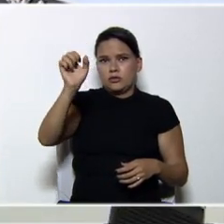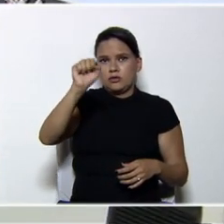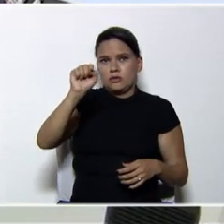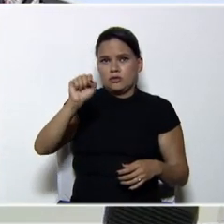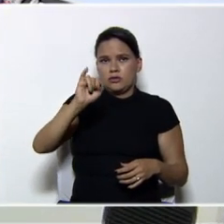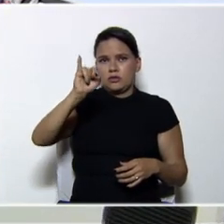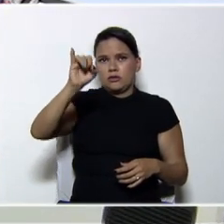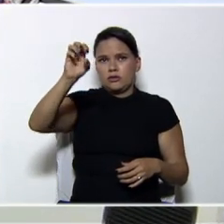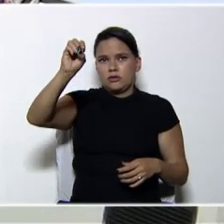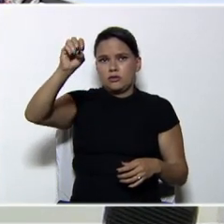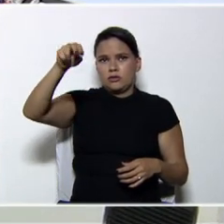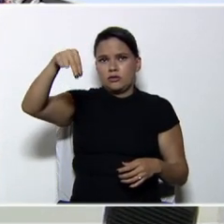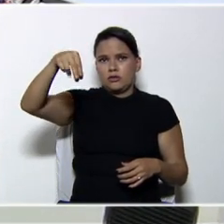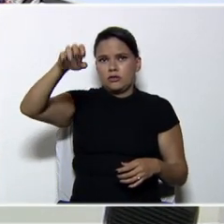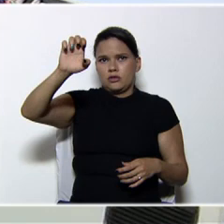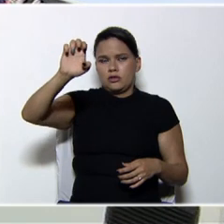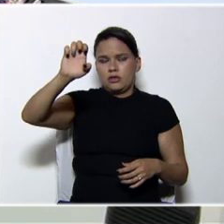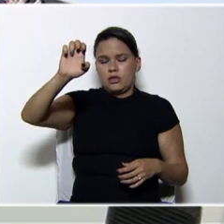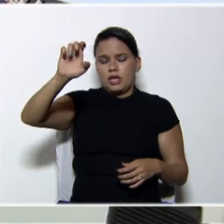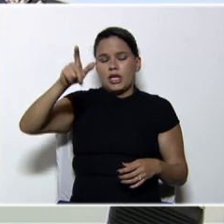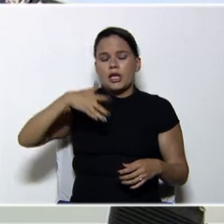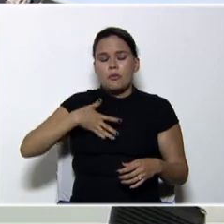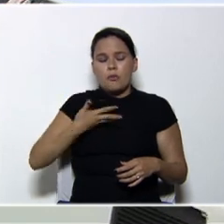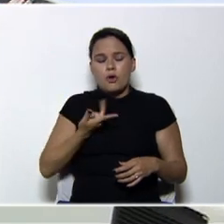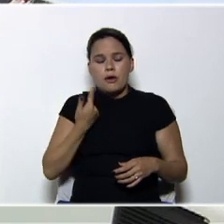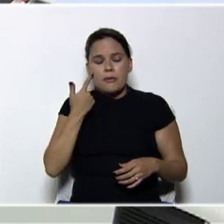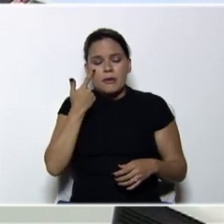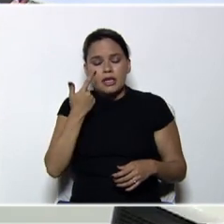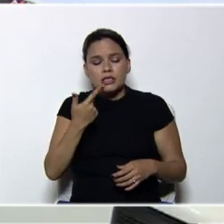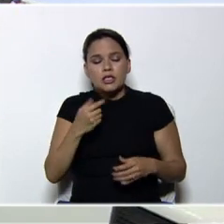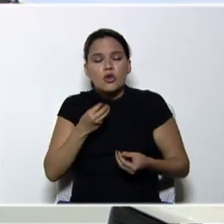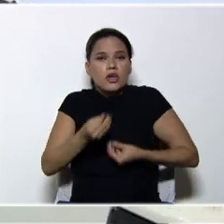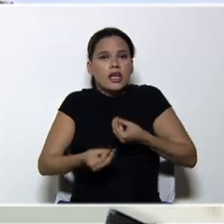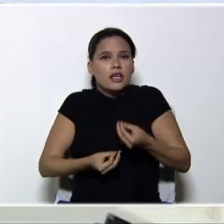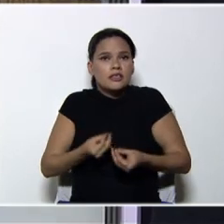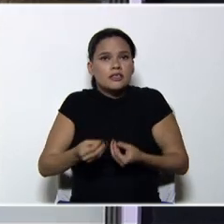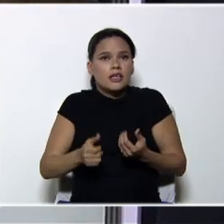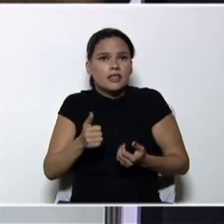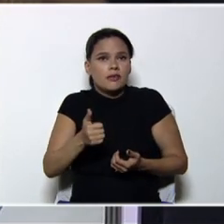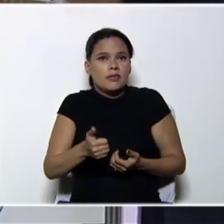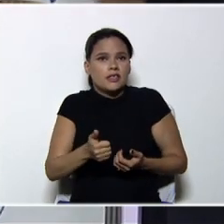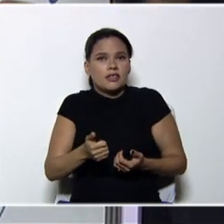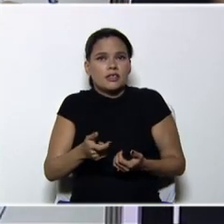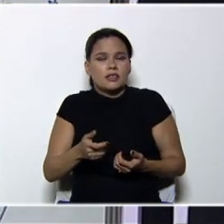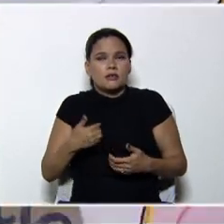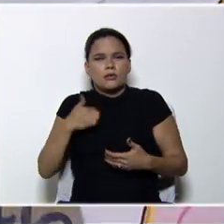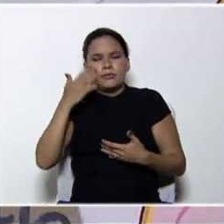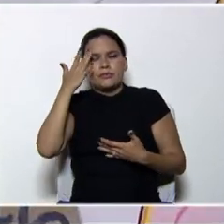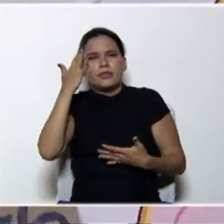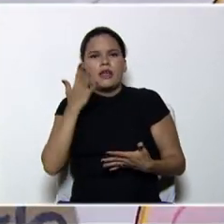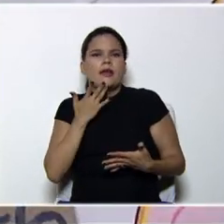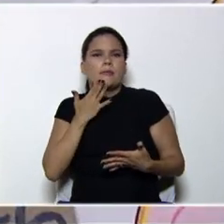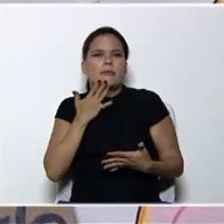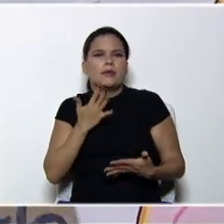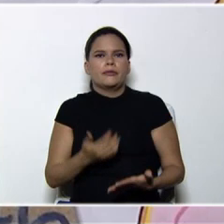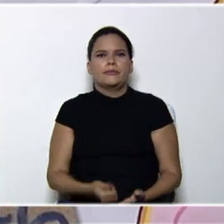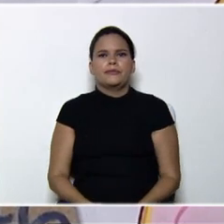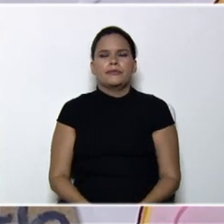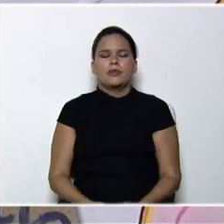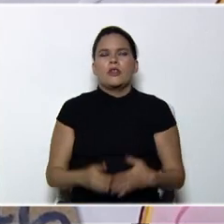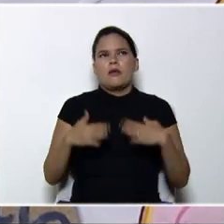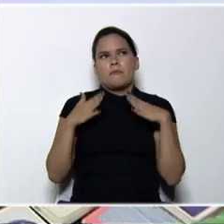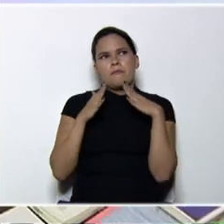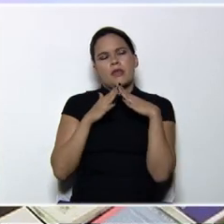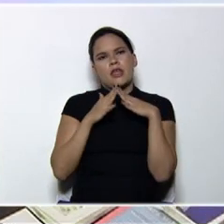si lo que hice dio resultado. ¿Y cómo lo voy a saber? Bueno, a través de las reflexiones. Hago un ejemplo. En mi